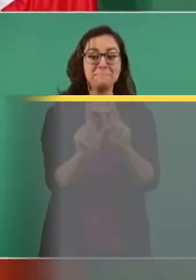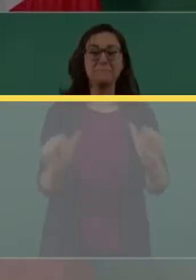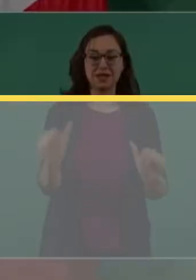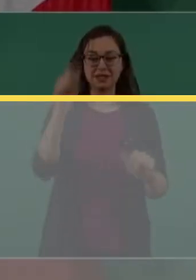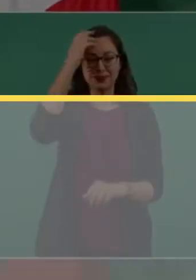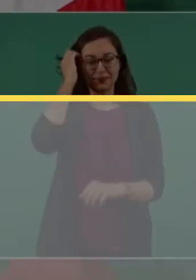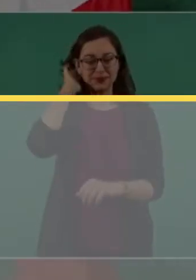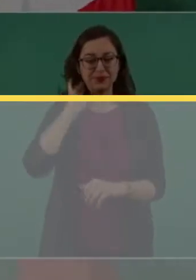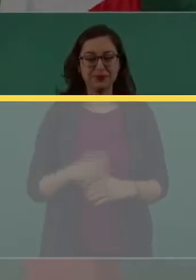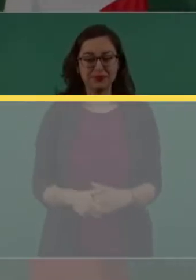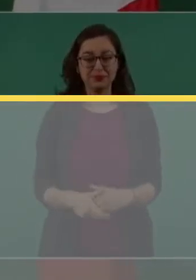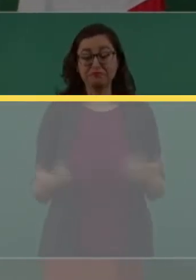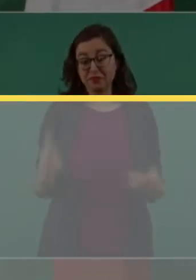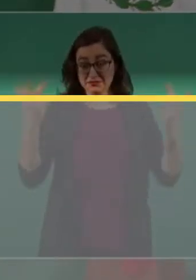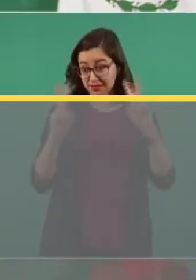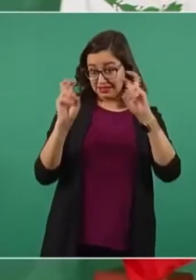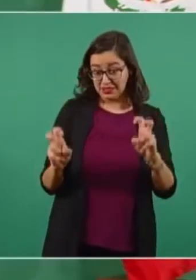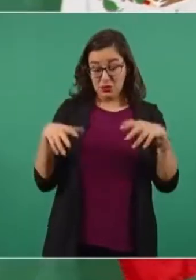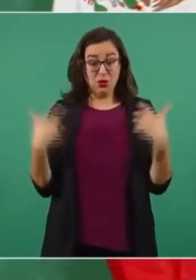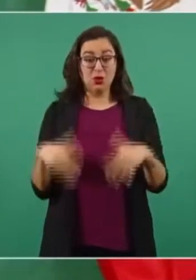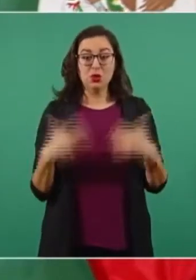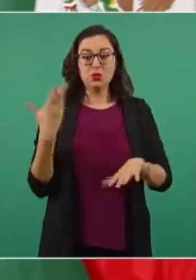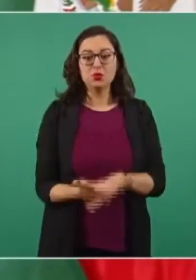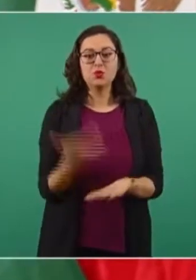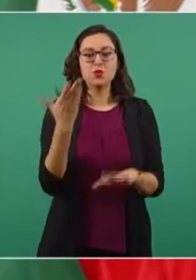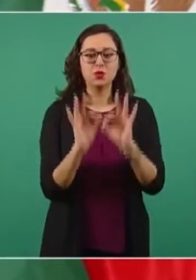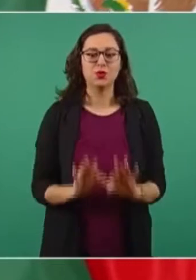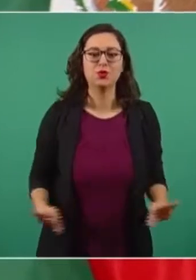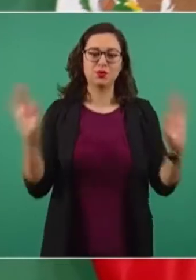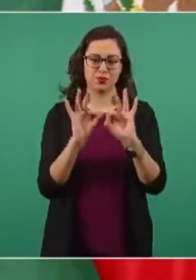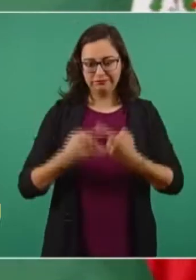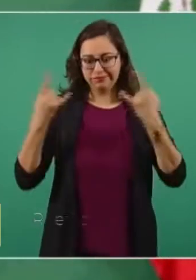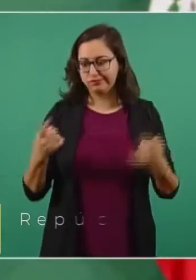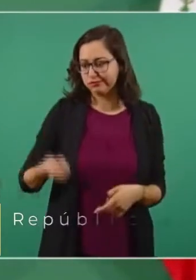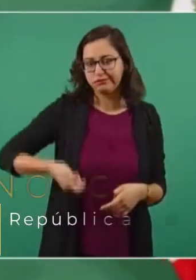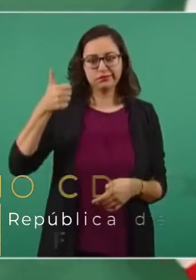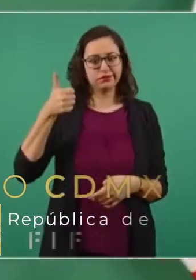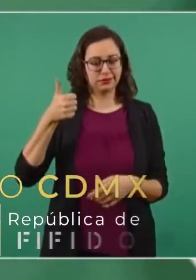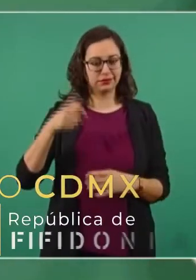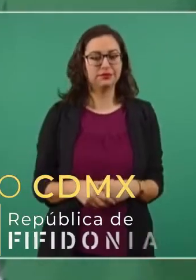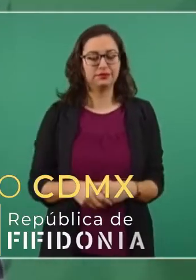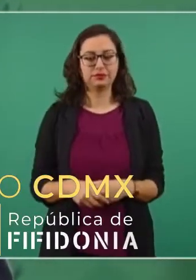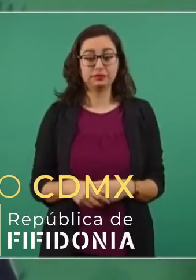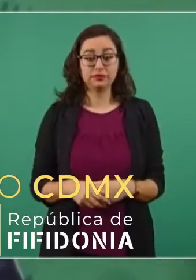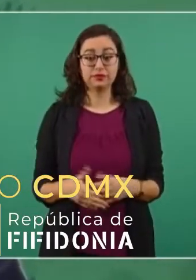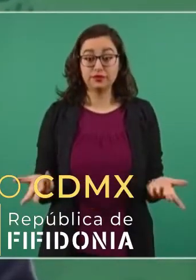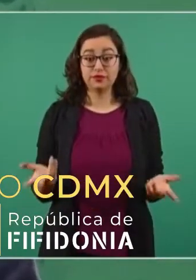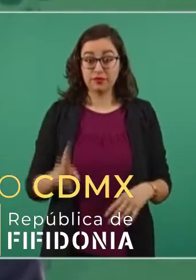Ayer se dio un paso importantísimo. Es una elección histórica. Han habido pocas